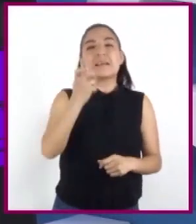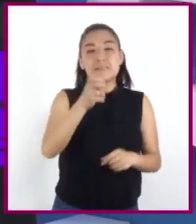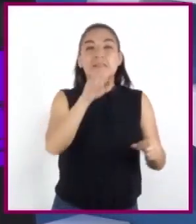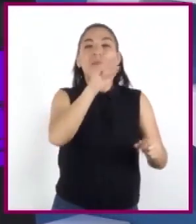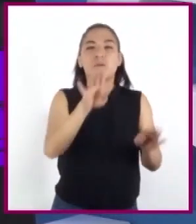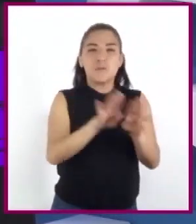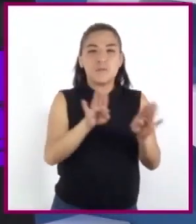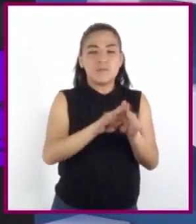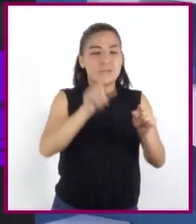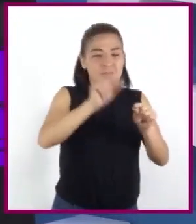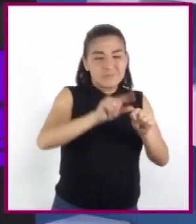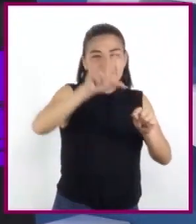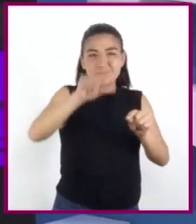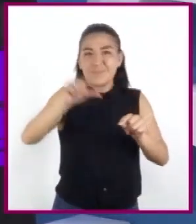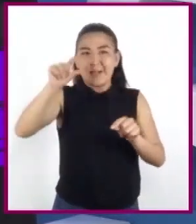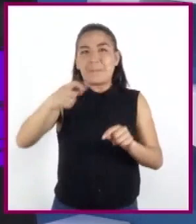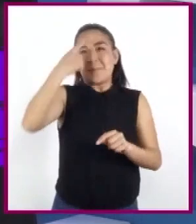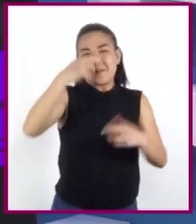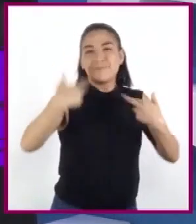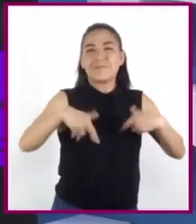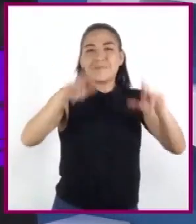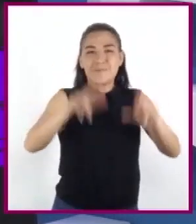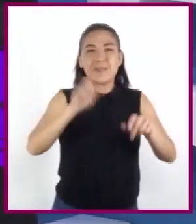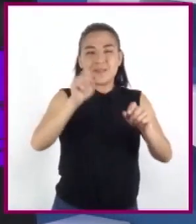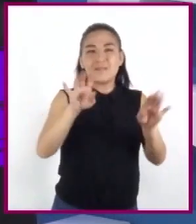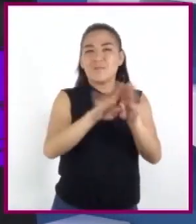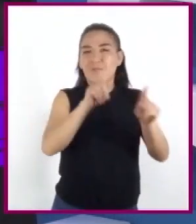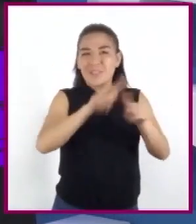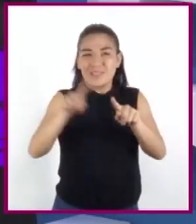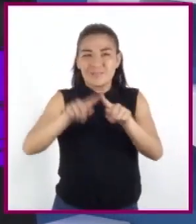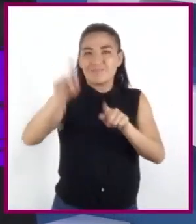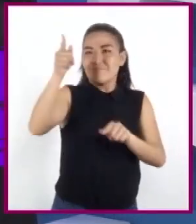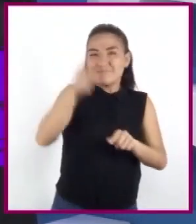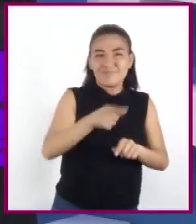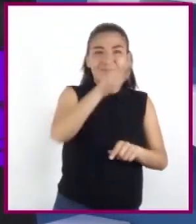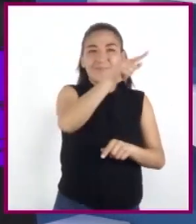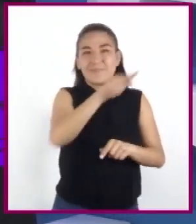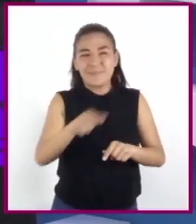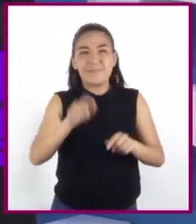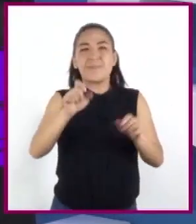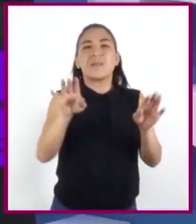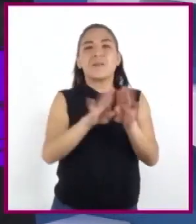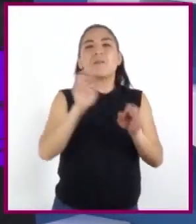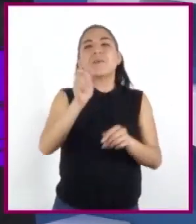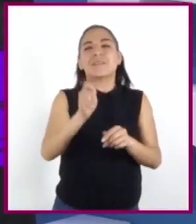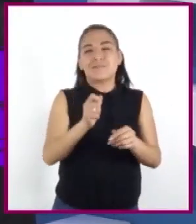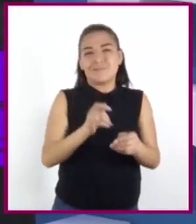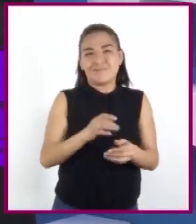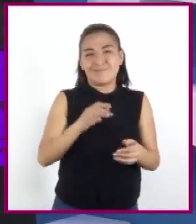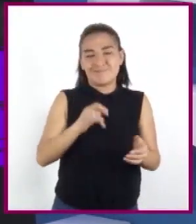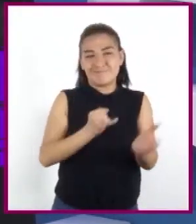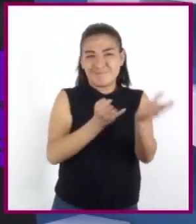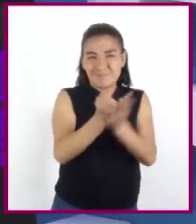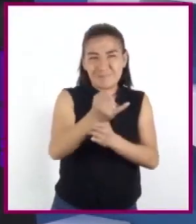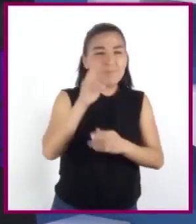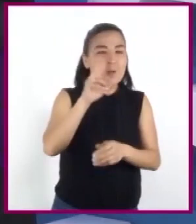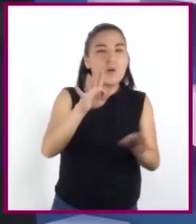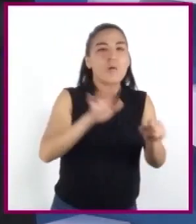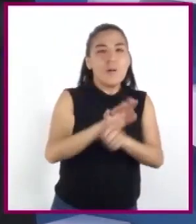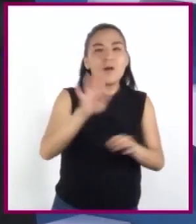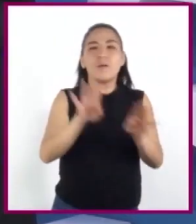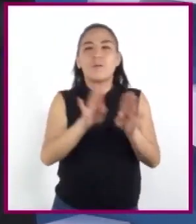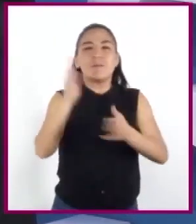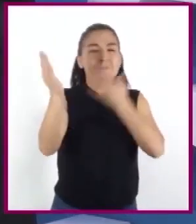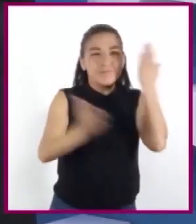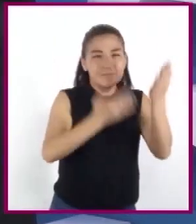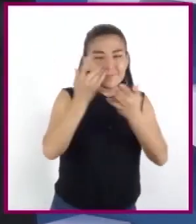con gráficas que representan una variación lineal y veremos su utilidad en la toma de decisiones, así como para predecir y